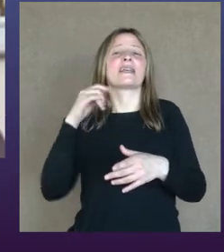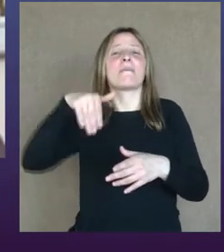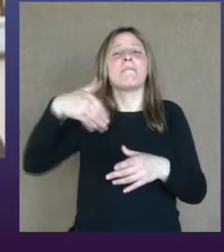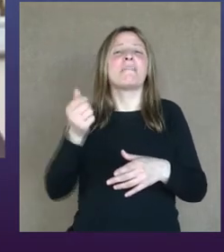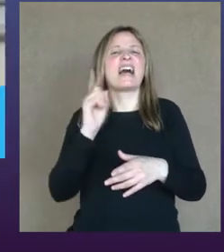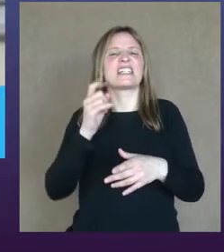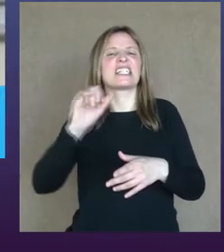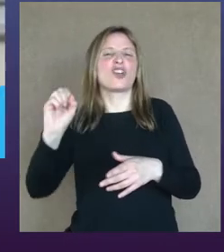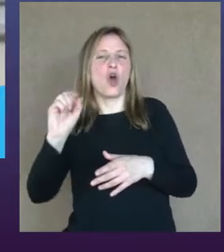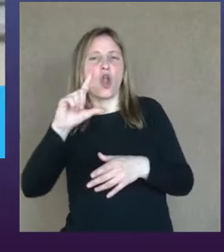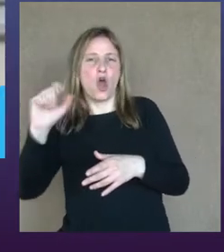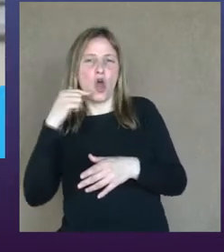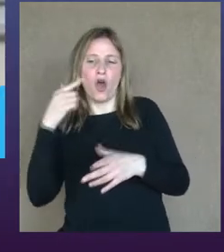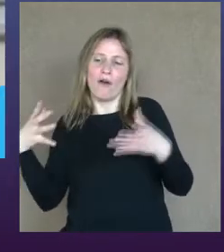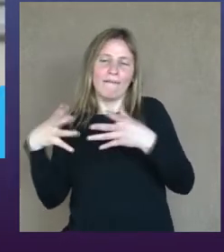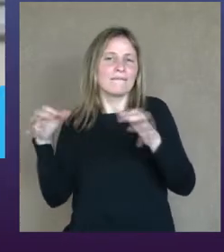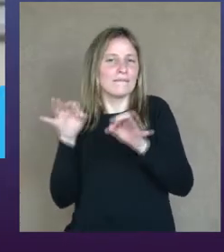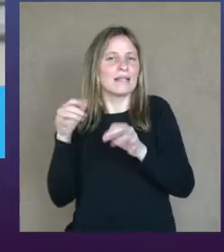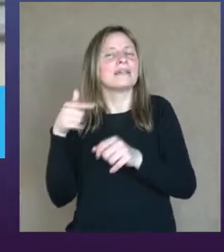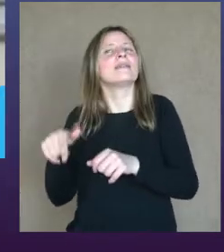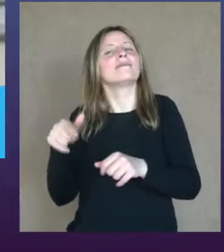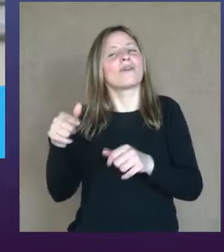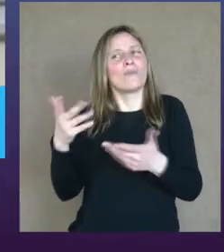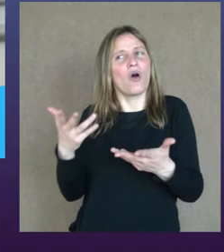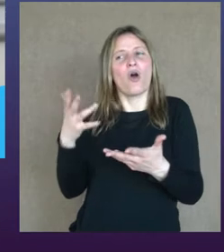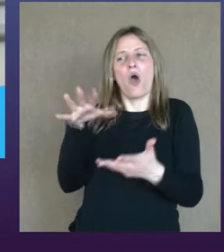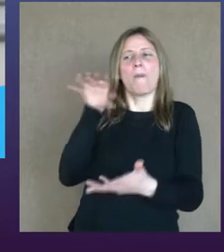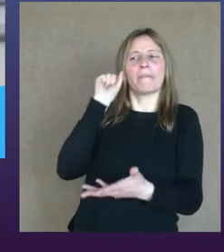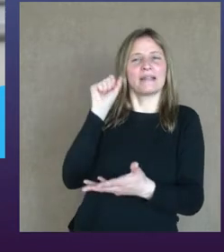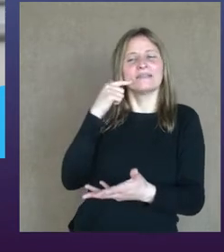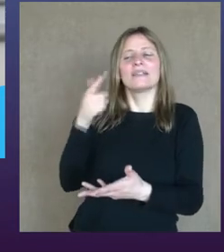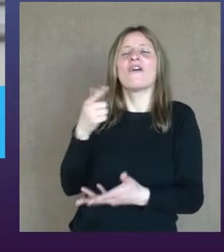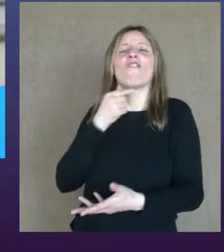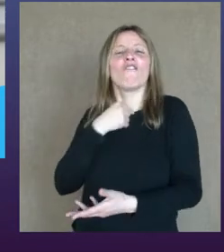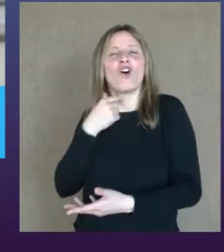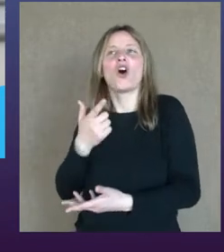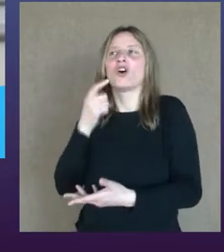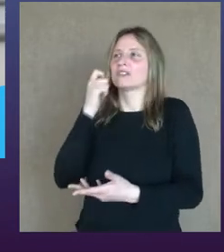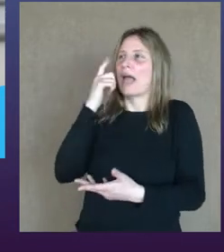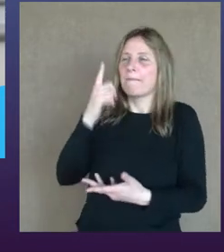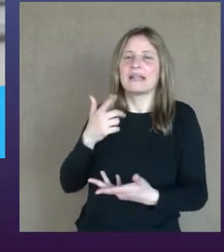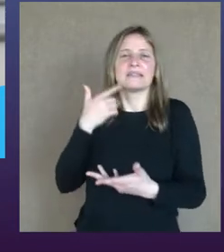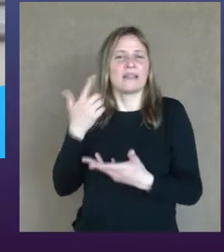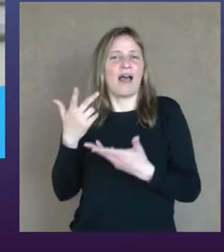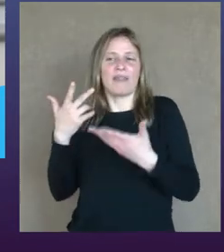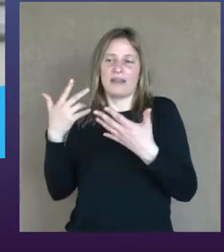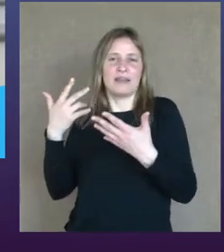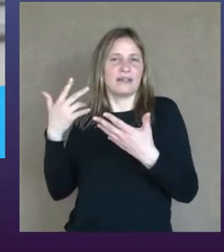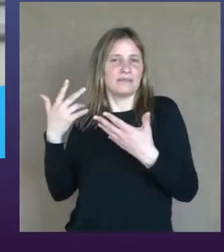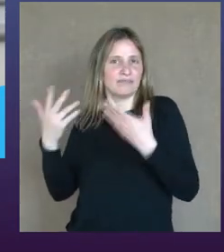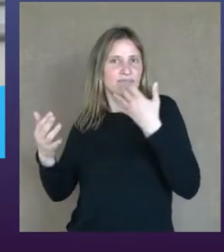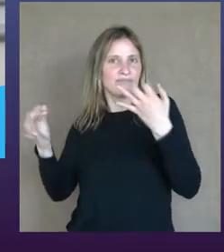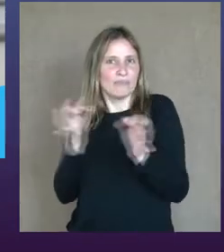Mayolo. Y ahí entender esa cosa maravillosa que es que uno lleva la voz y la capacidad de generar un